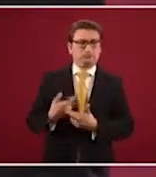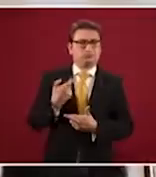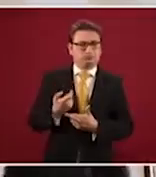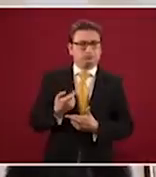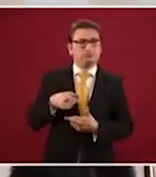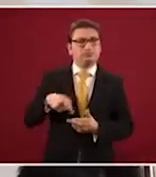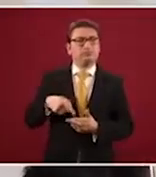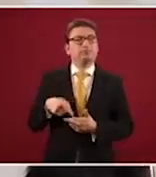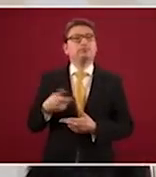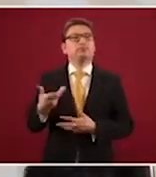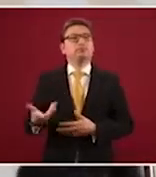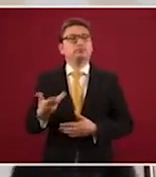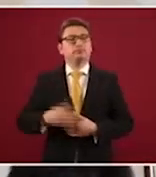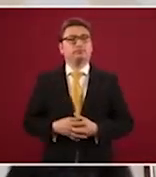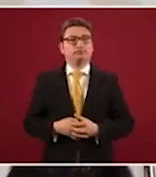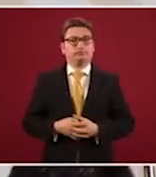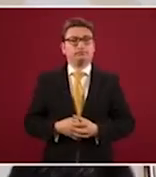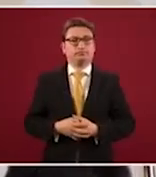podemos